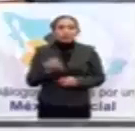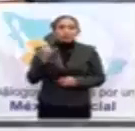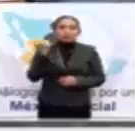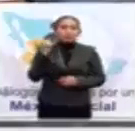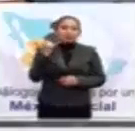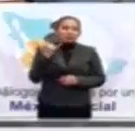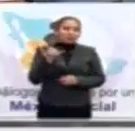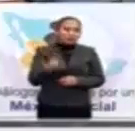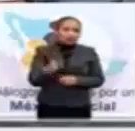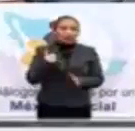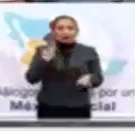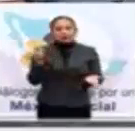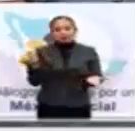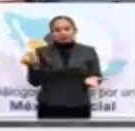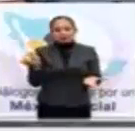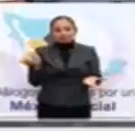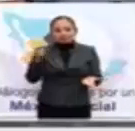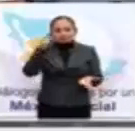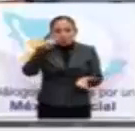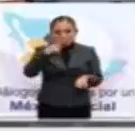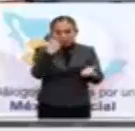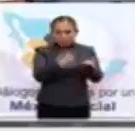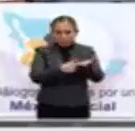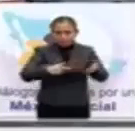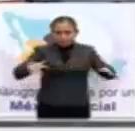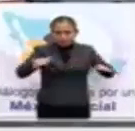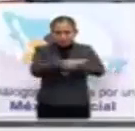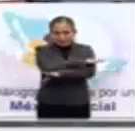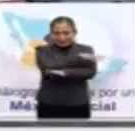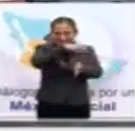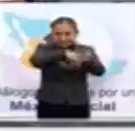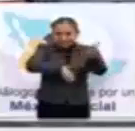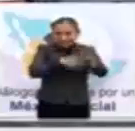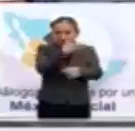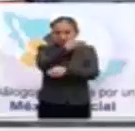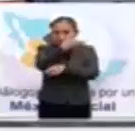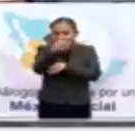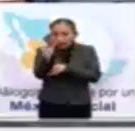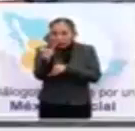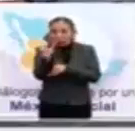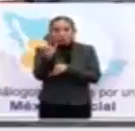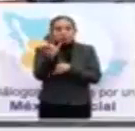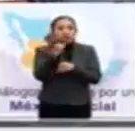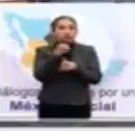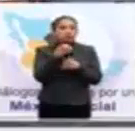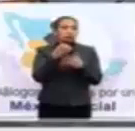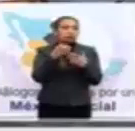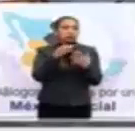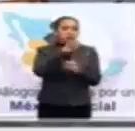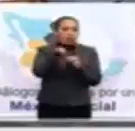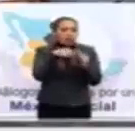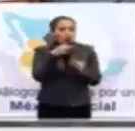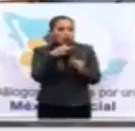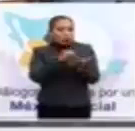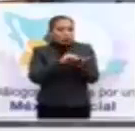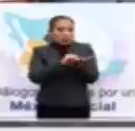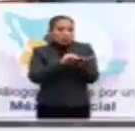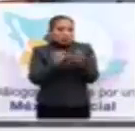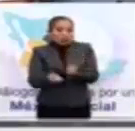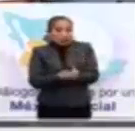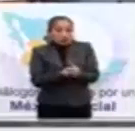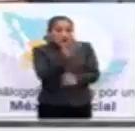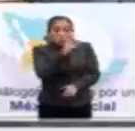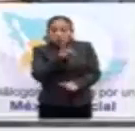Y dentro de la reforma al campo, creo que no todo es borrón y cuenta